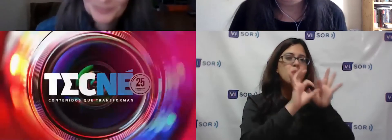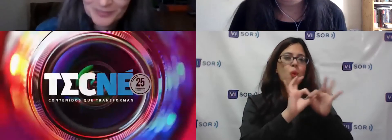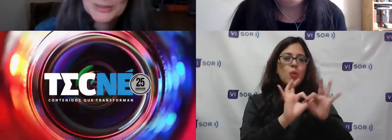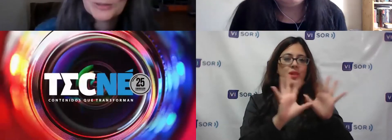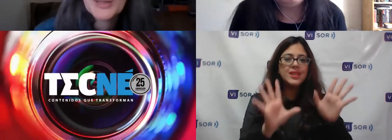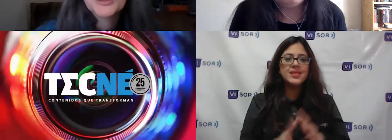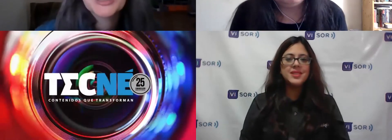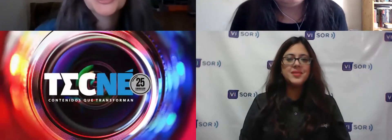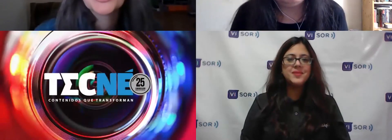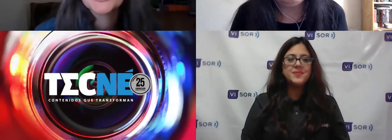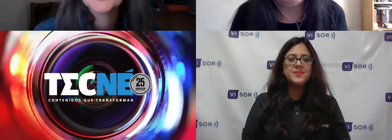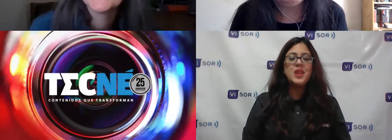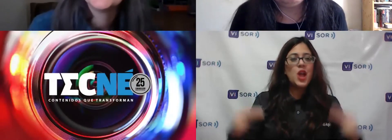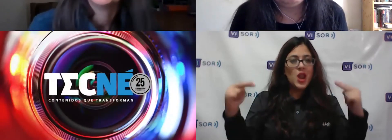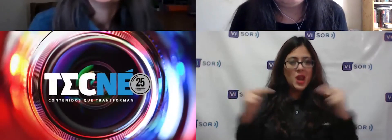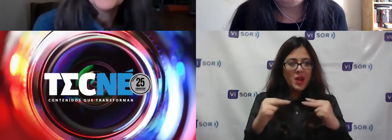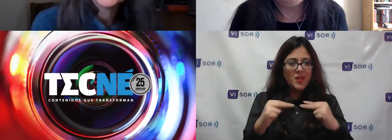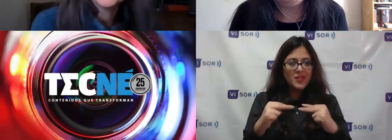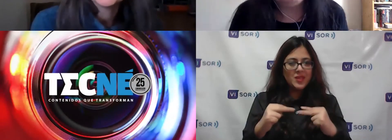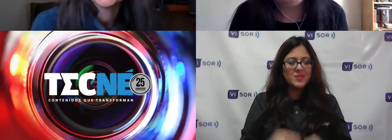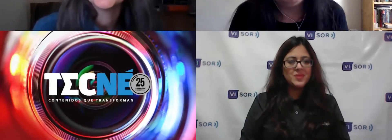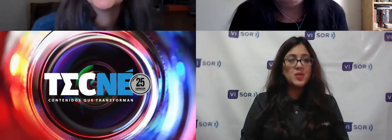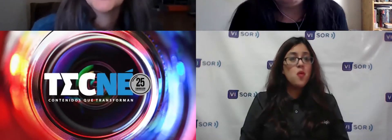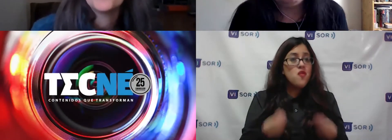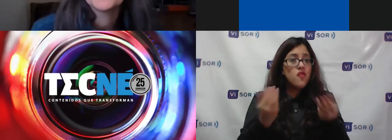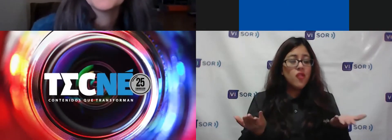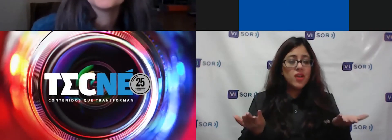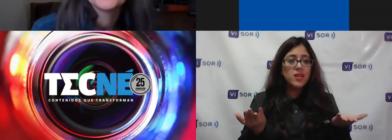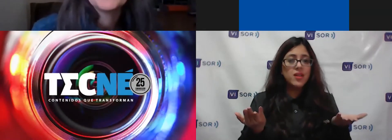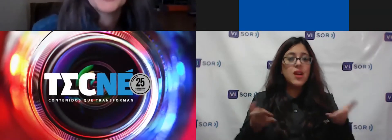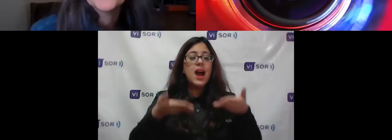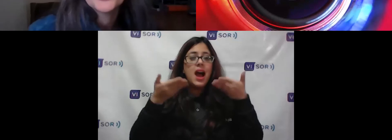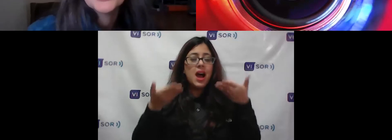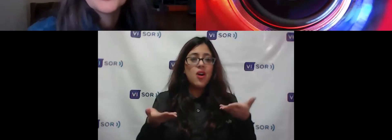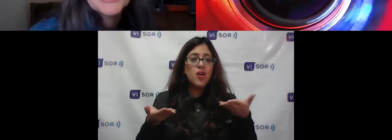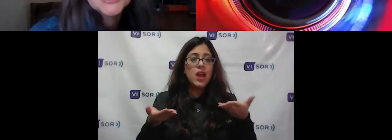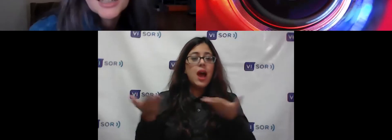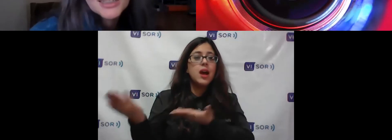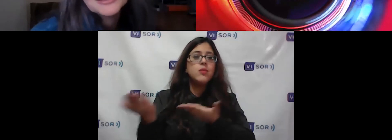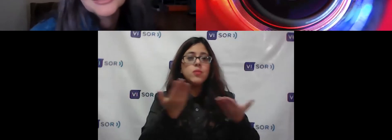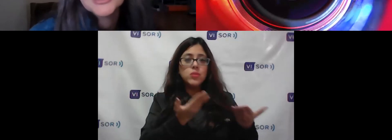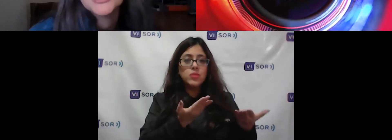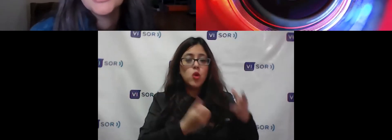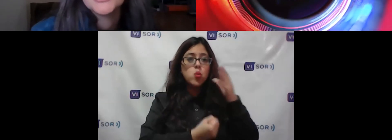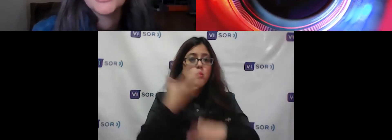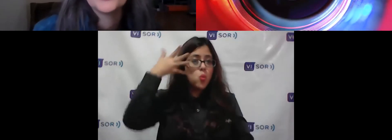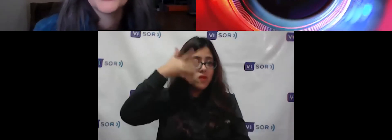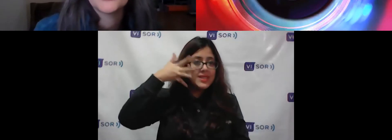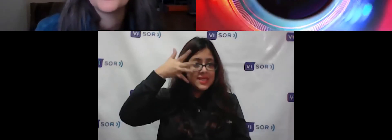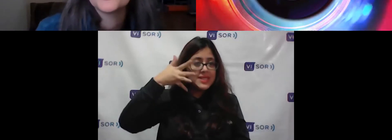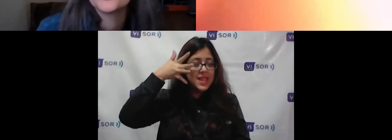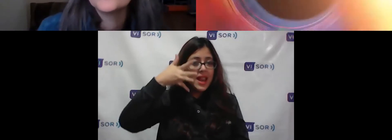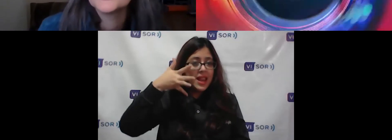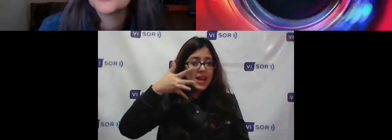nos vemos entonces bueno ahora doy paso a la nueva charla el